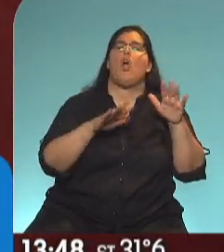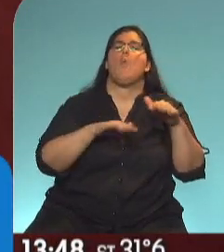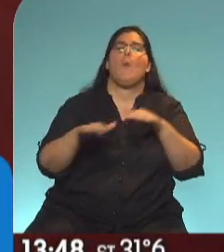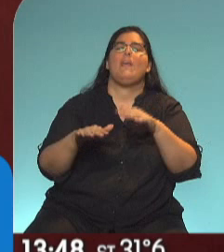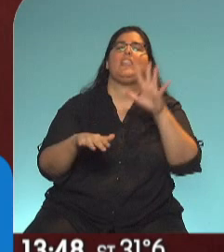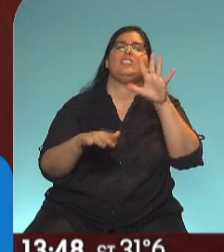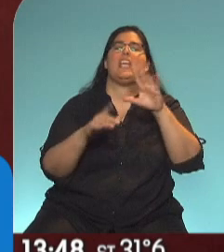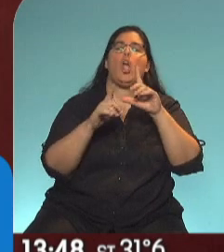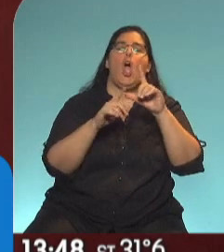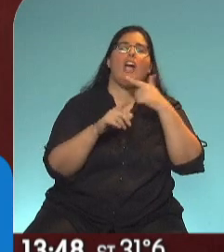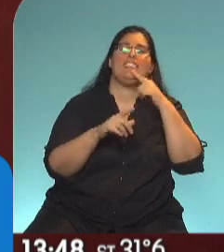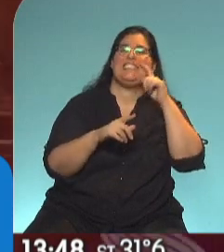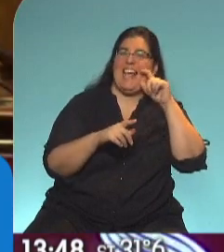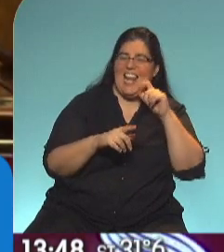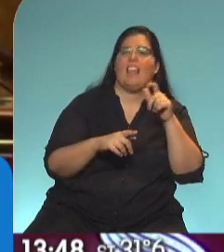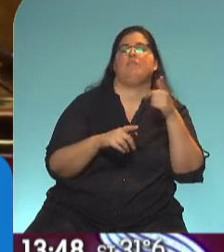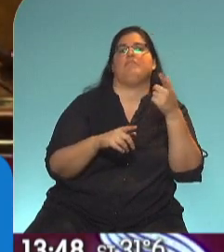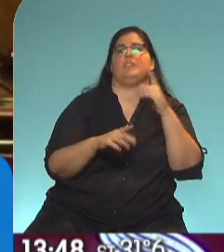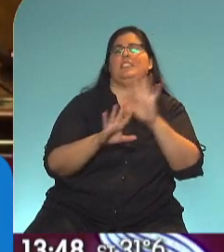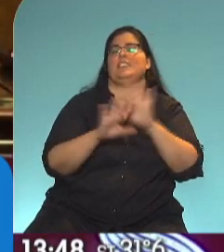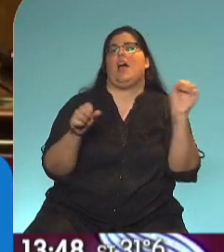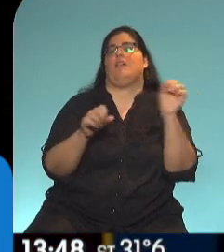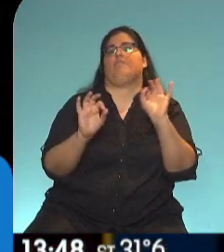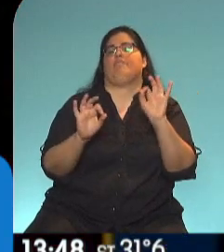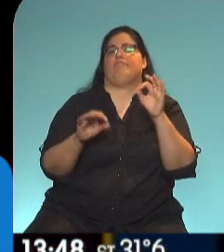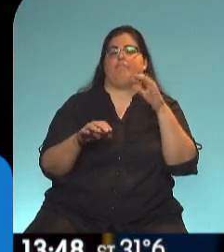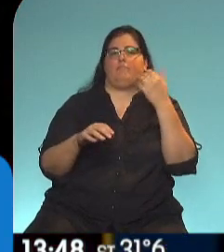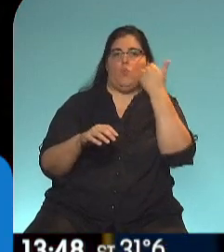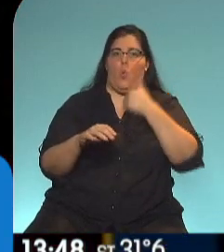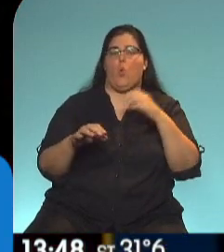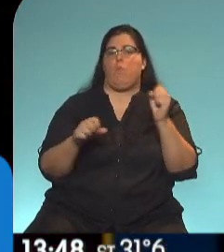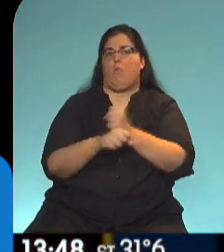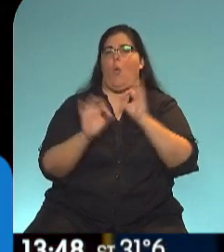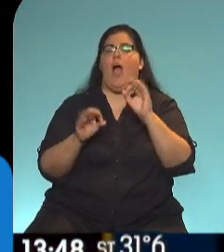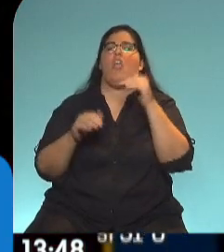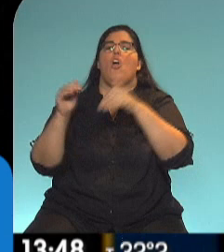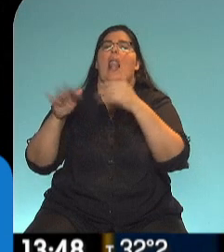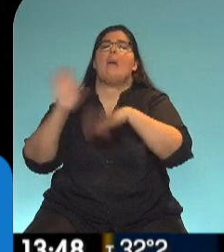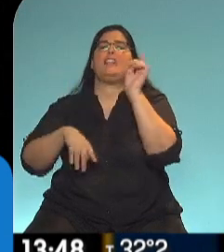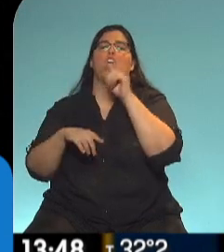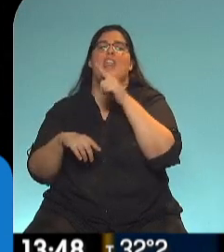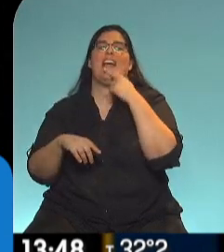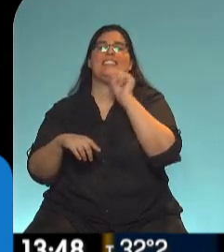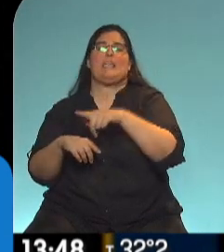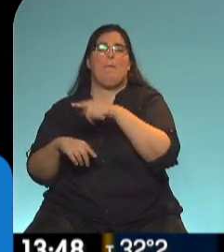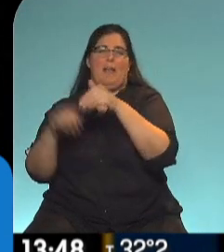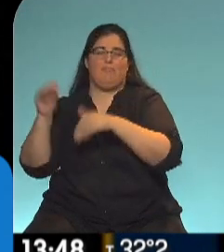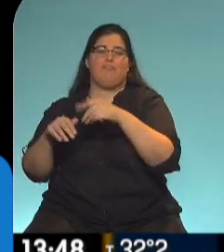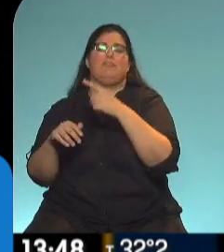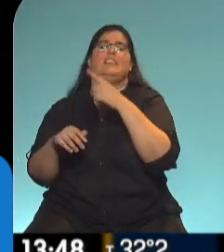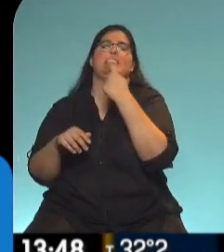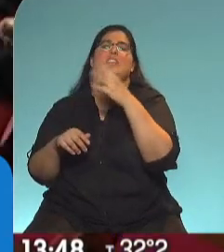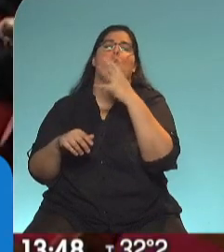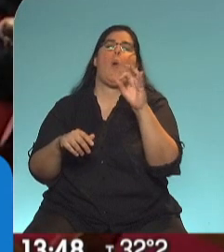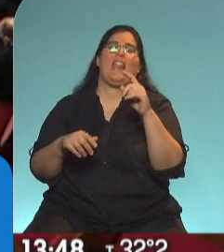5 Stelle, logró pasar la prueba en el Senado alcanzando una mayoría simple, con 156 votos a favor,